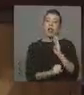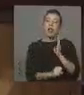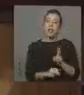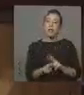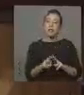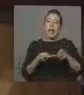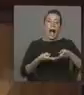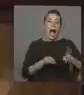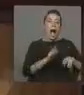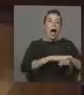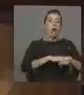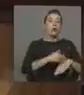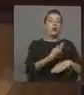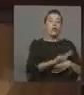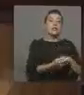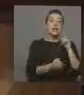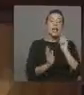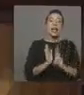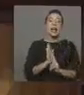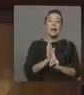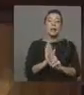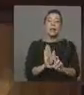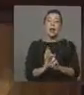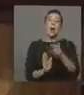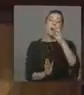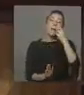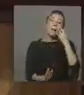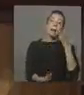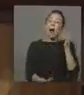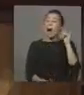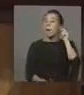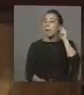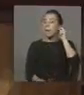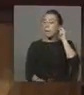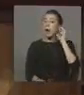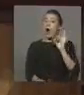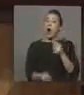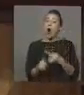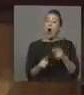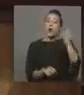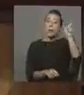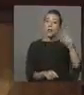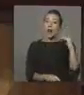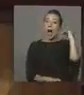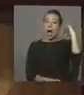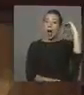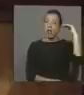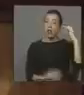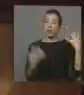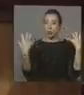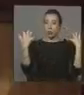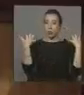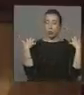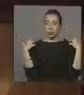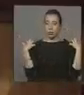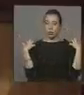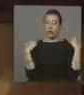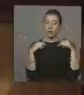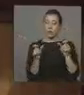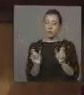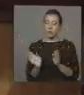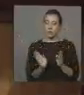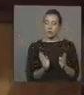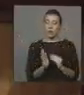con autorización de su representante legal, su padre, madre u otro adulto responsable. Esta